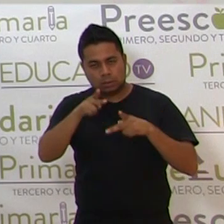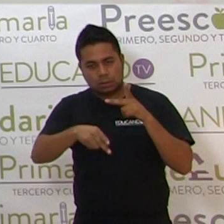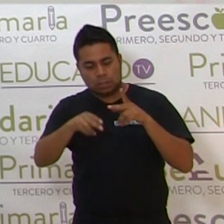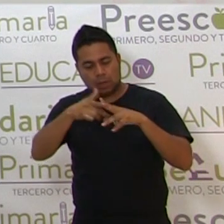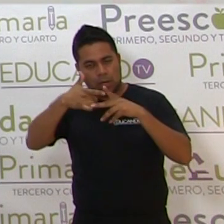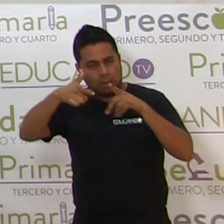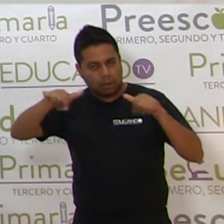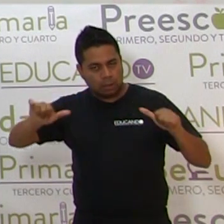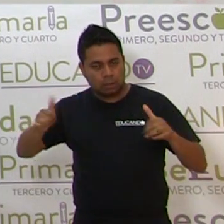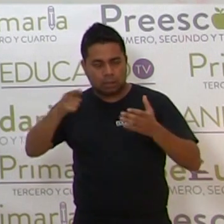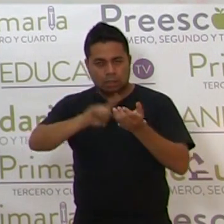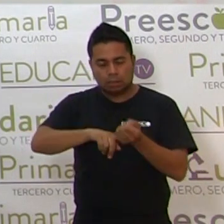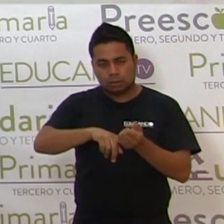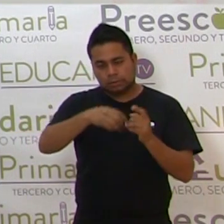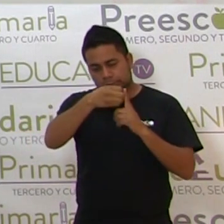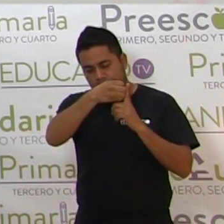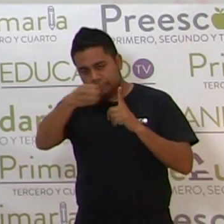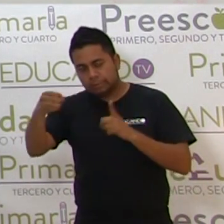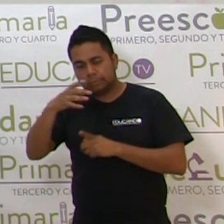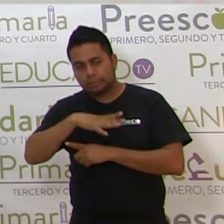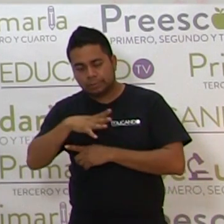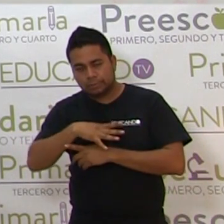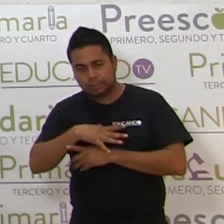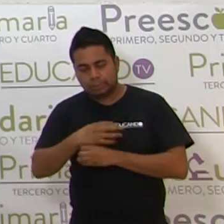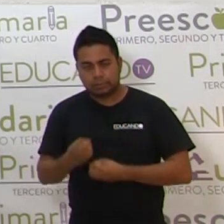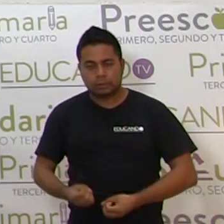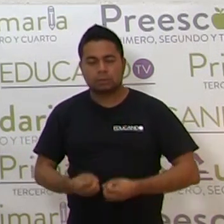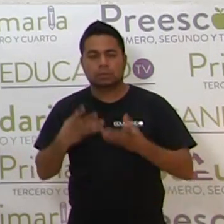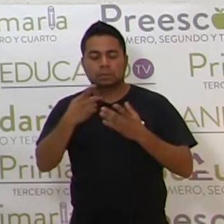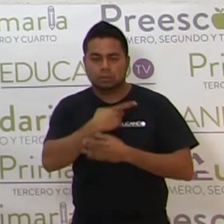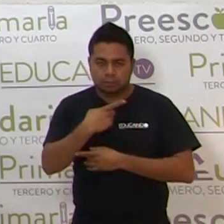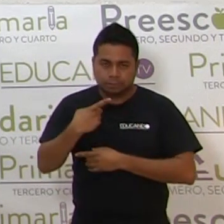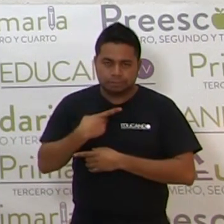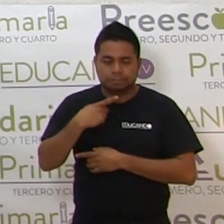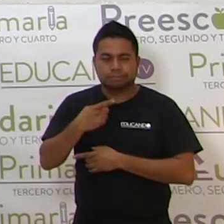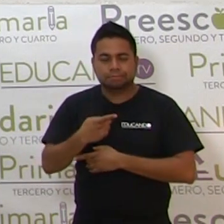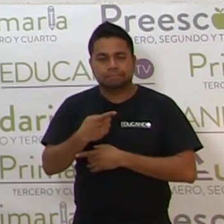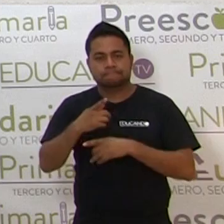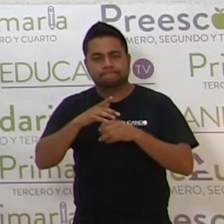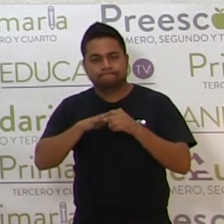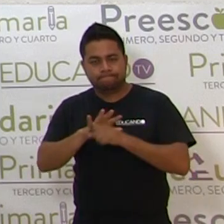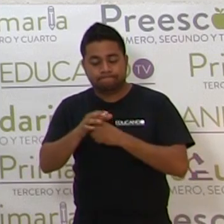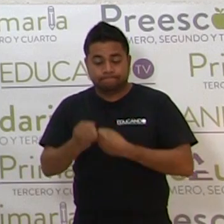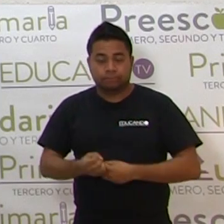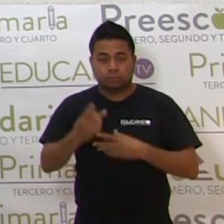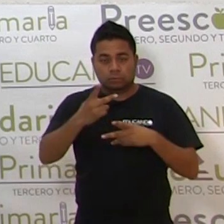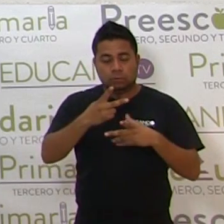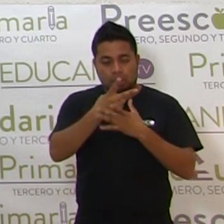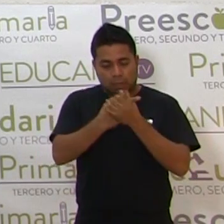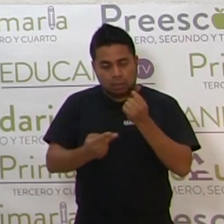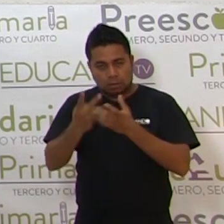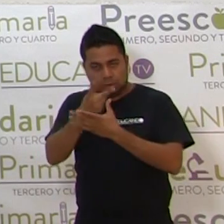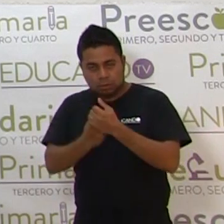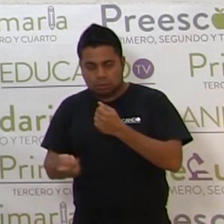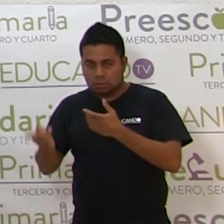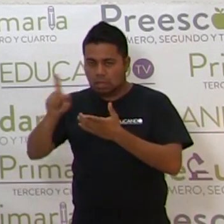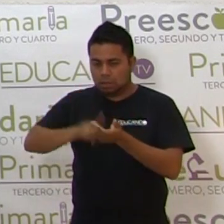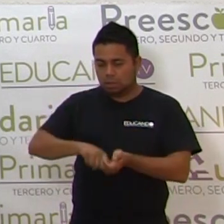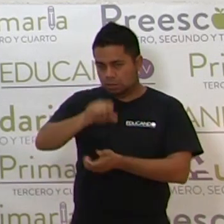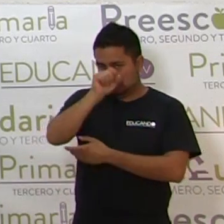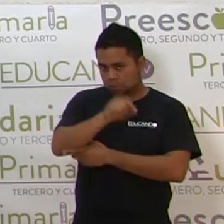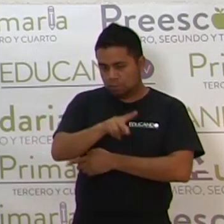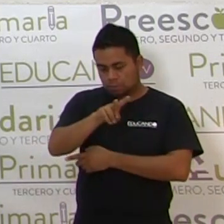en nuestro verso? Eso siempre va a depender de cuántos diptongos vamos a tener en el mismo